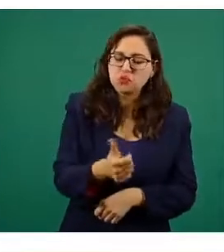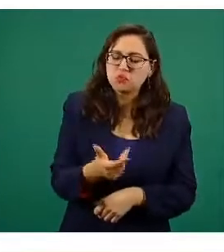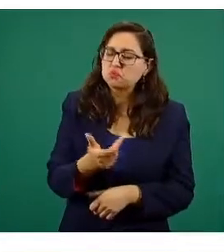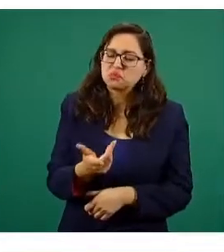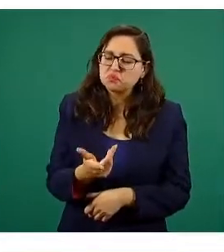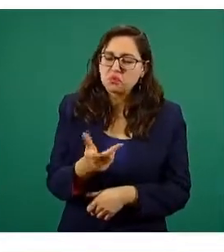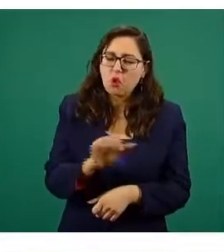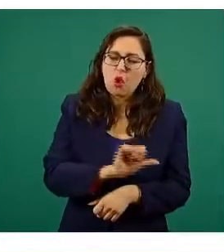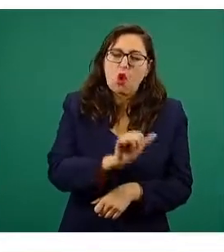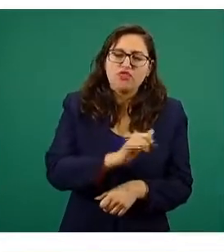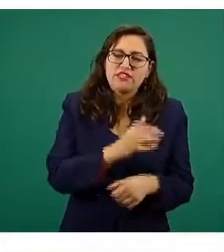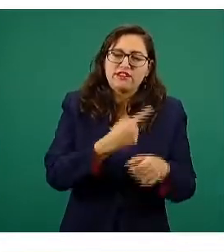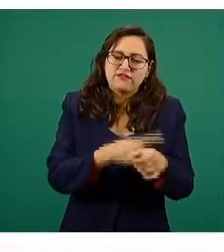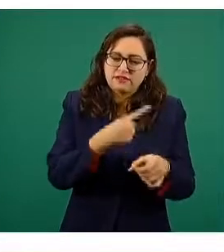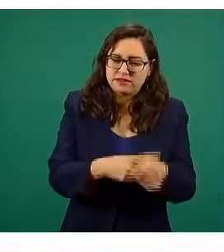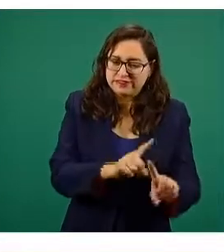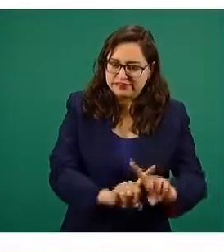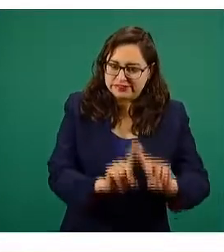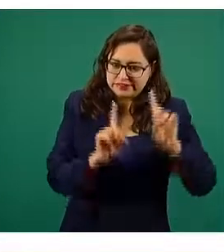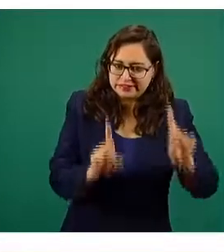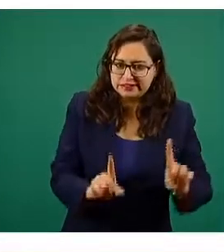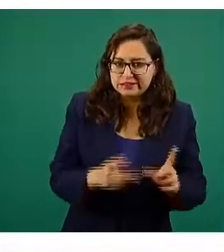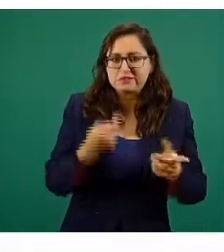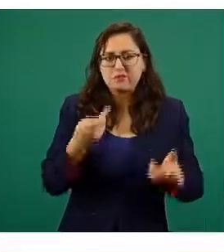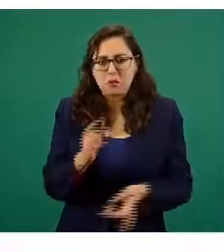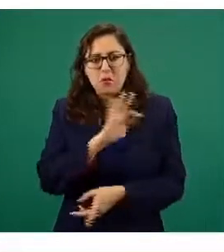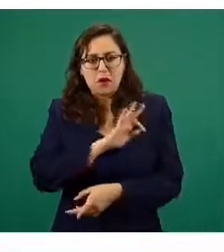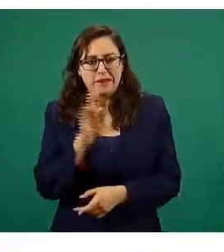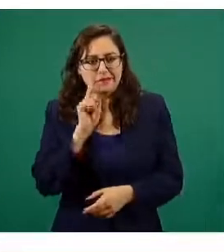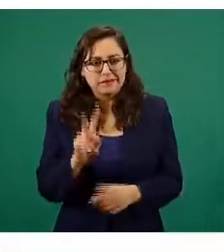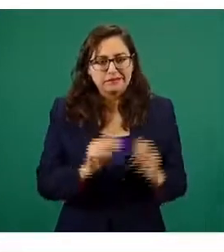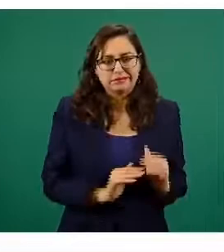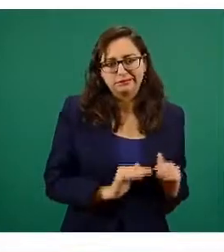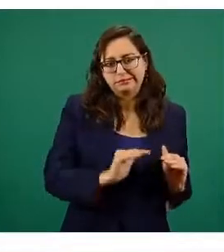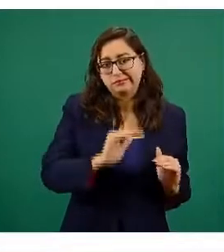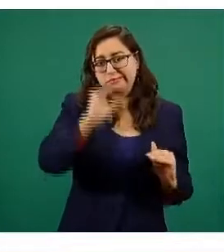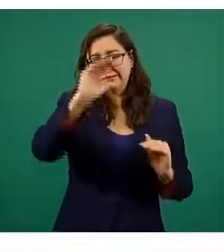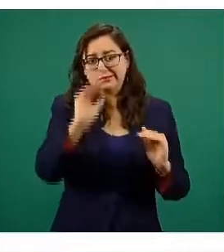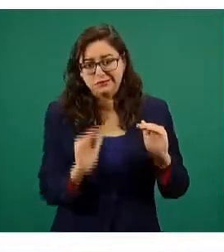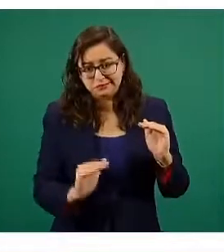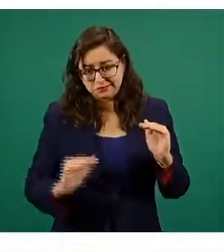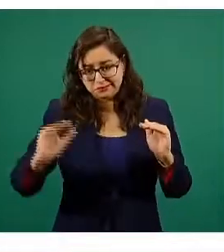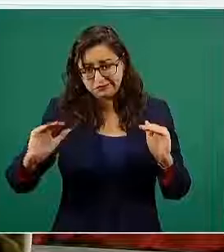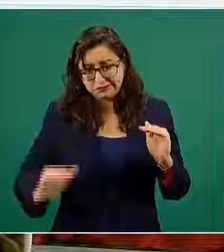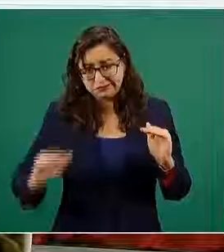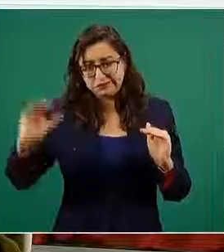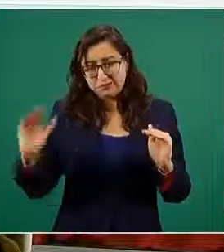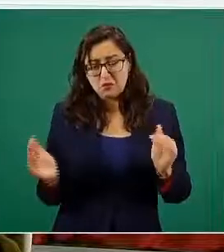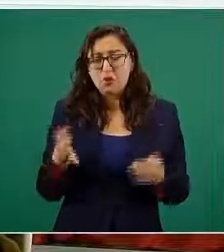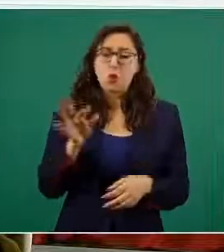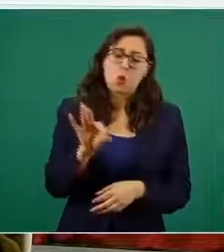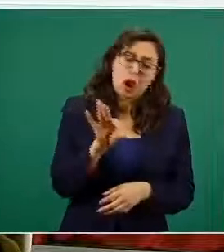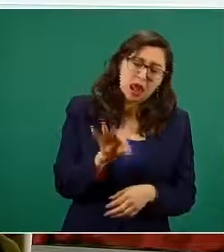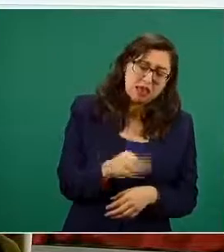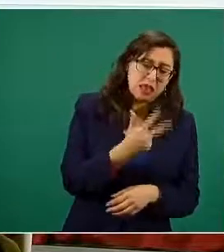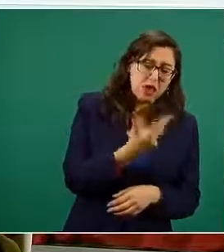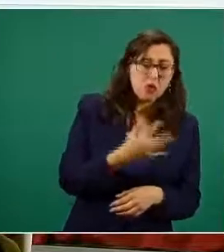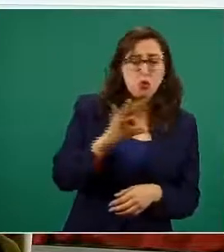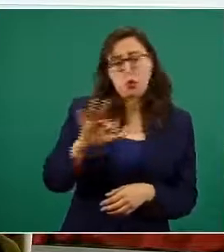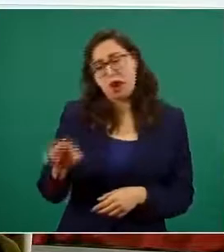un poco de tendencia a la alza, pero en general alrededor de 38 o hasta 43%. En este